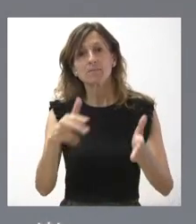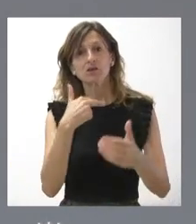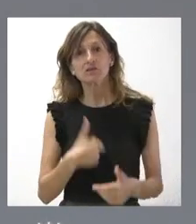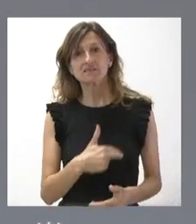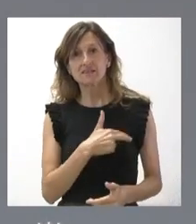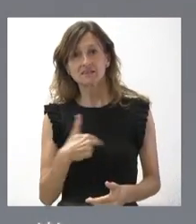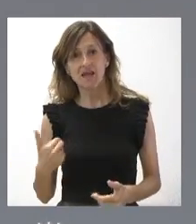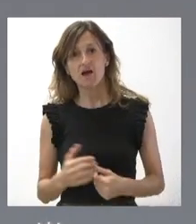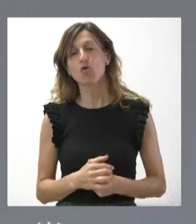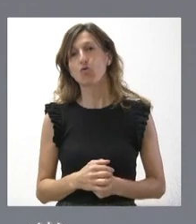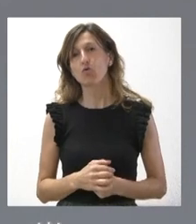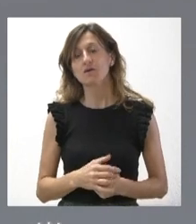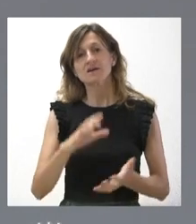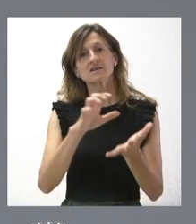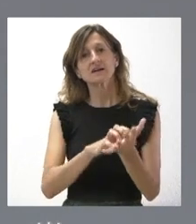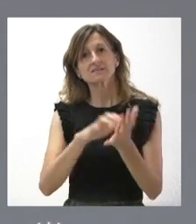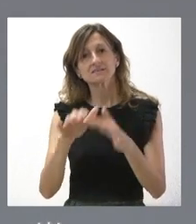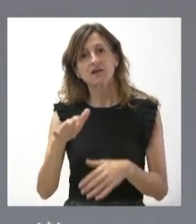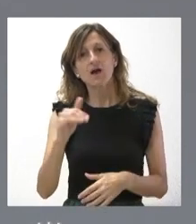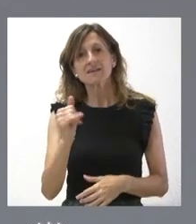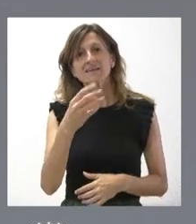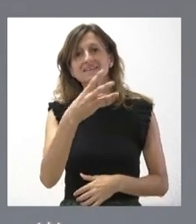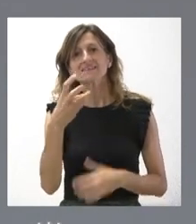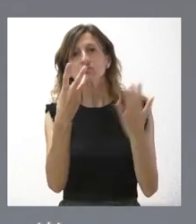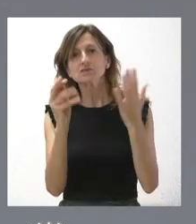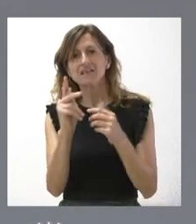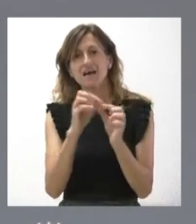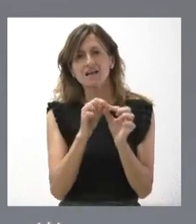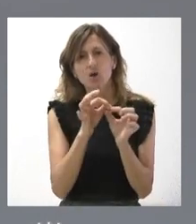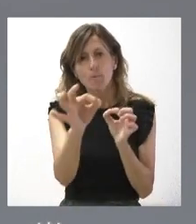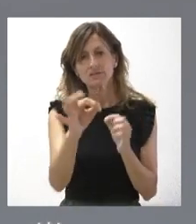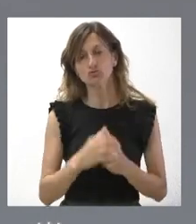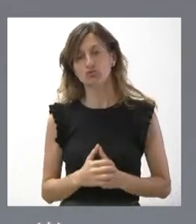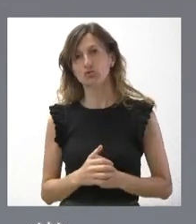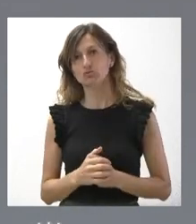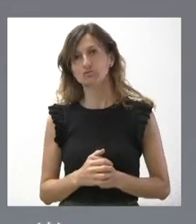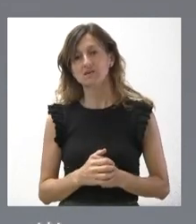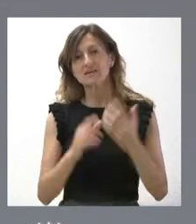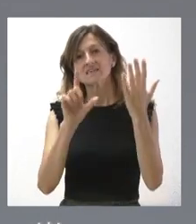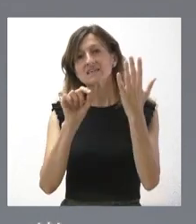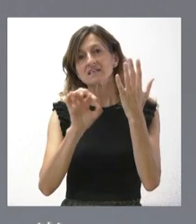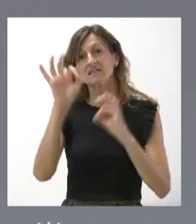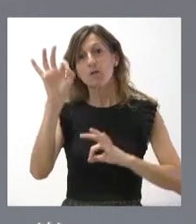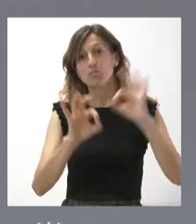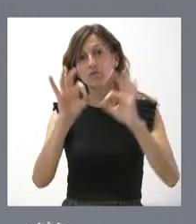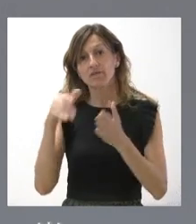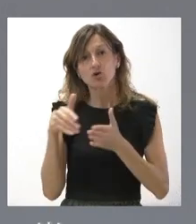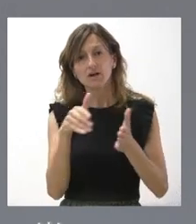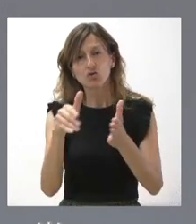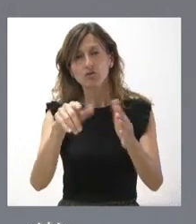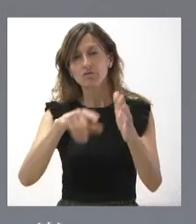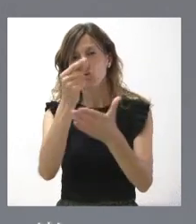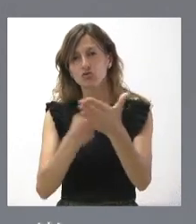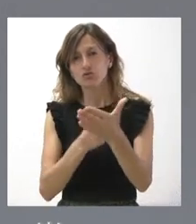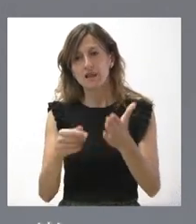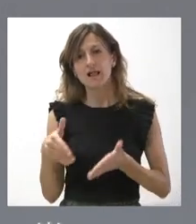Claro, el Camino de Santiago en Castilla y León son 380 kilómetros, son el 60% del recorrido total del